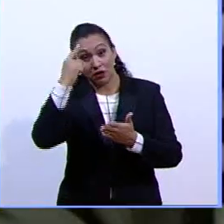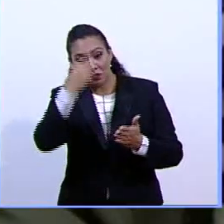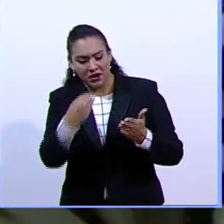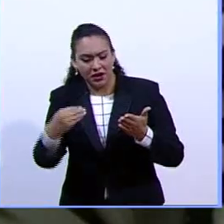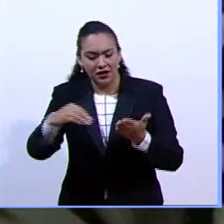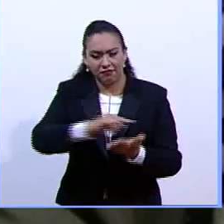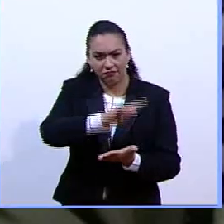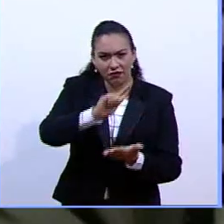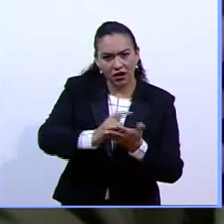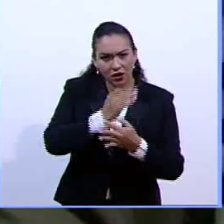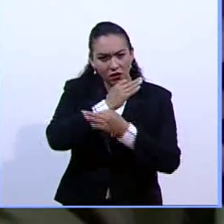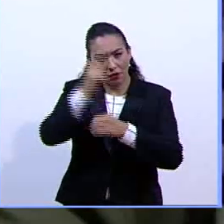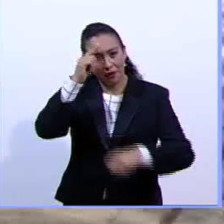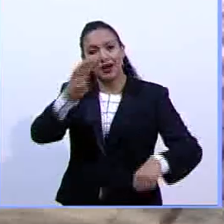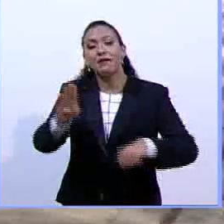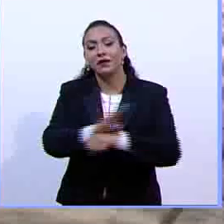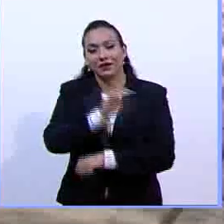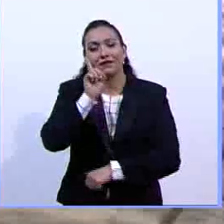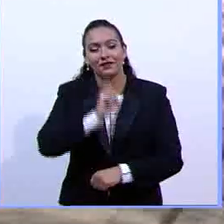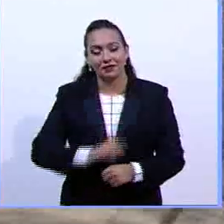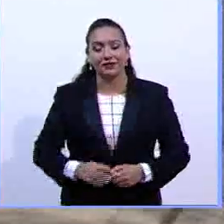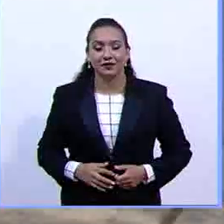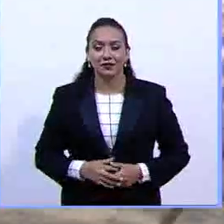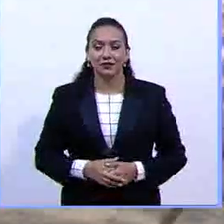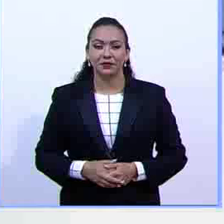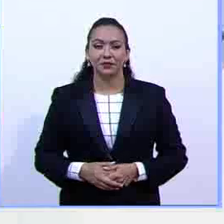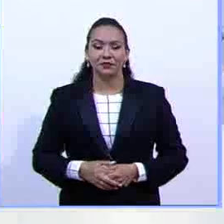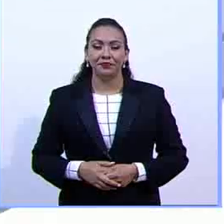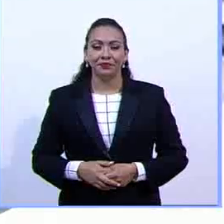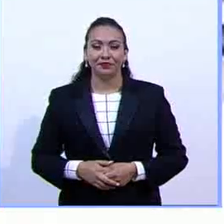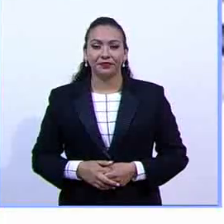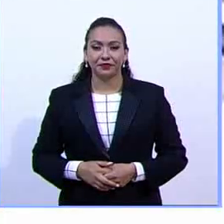públicas en favor de las mujeres.